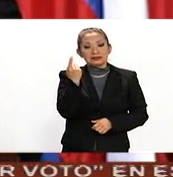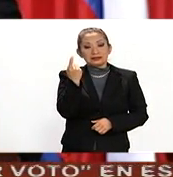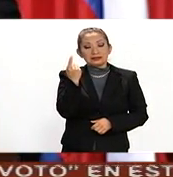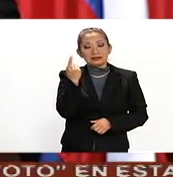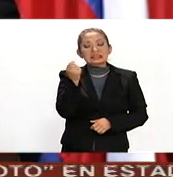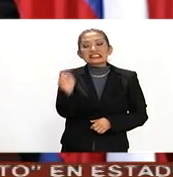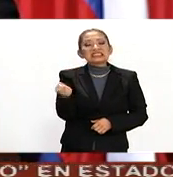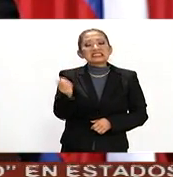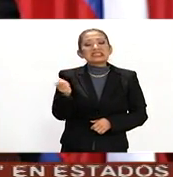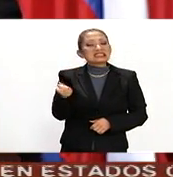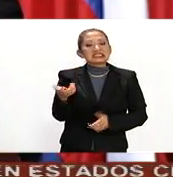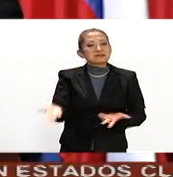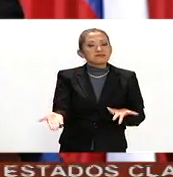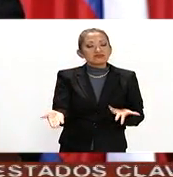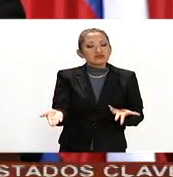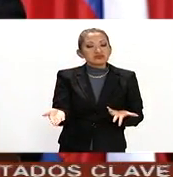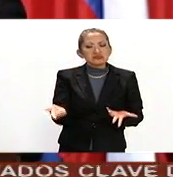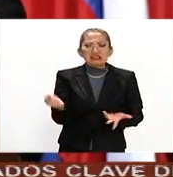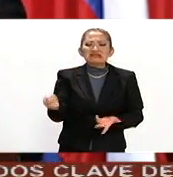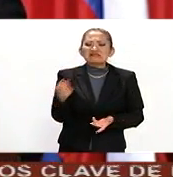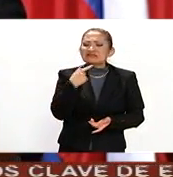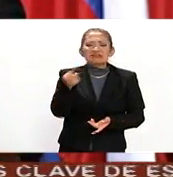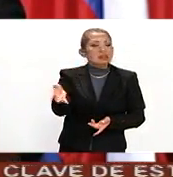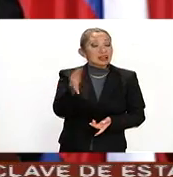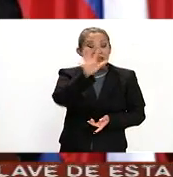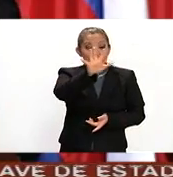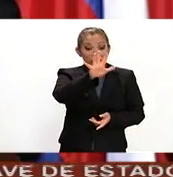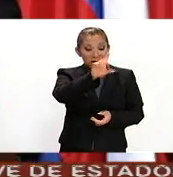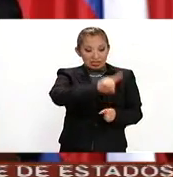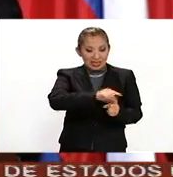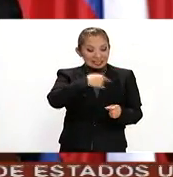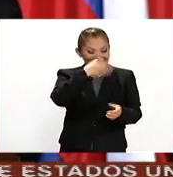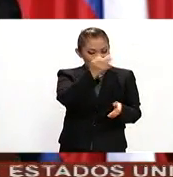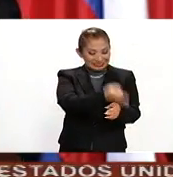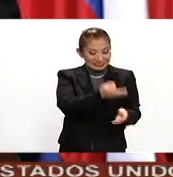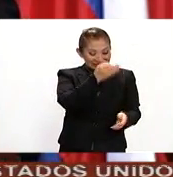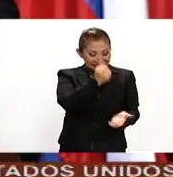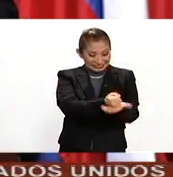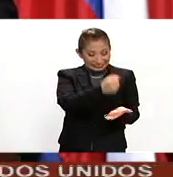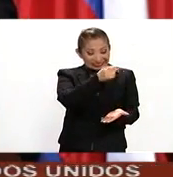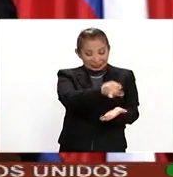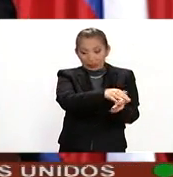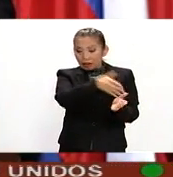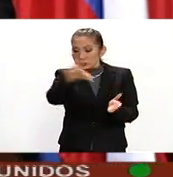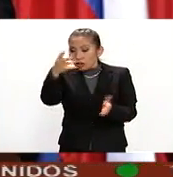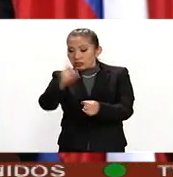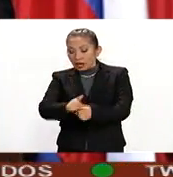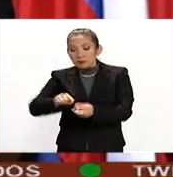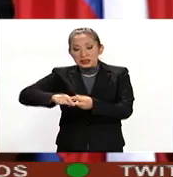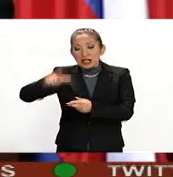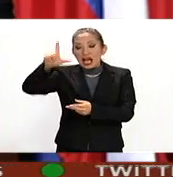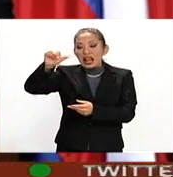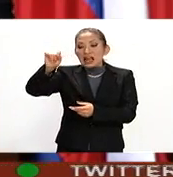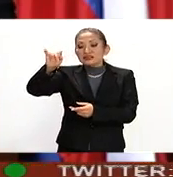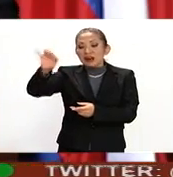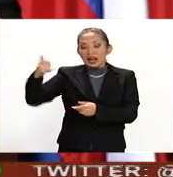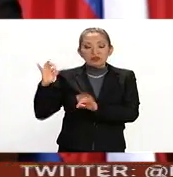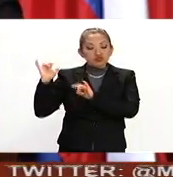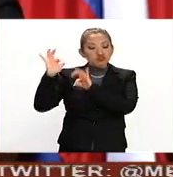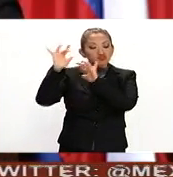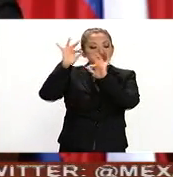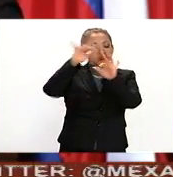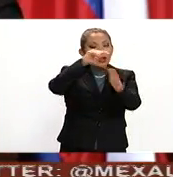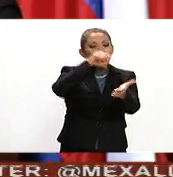¿Y esto qué significa? Que 5 días después se iniciará el movimiento de las FARC hacia las